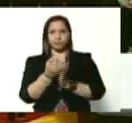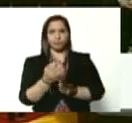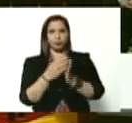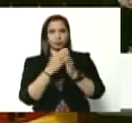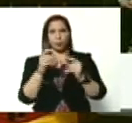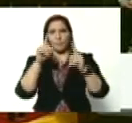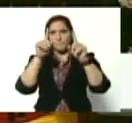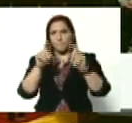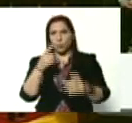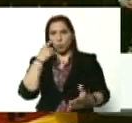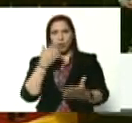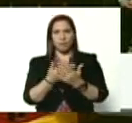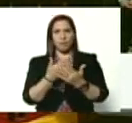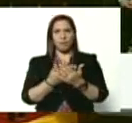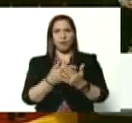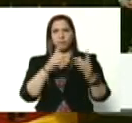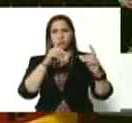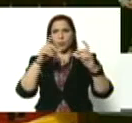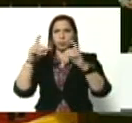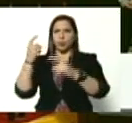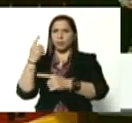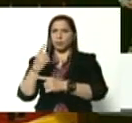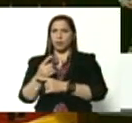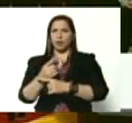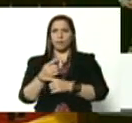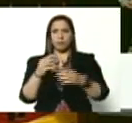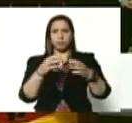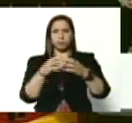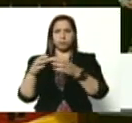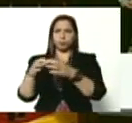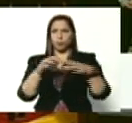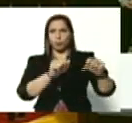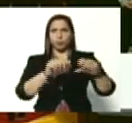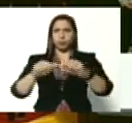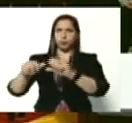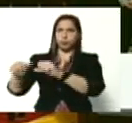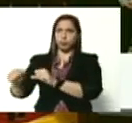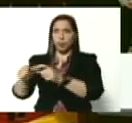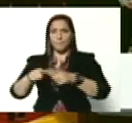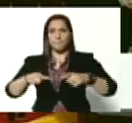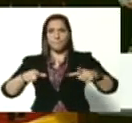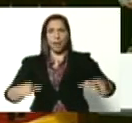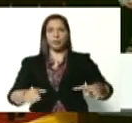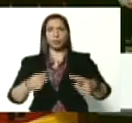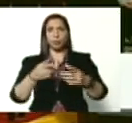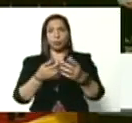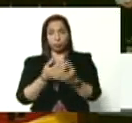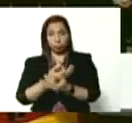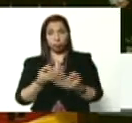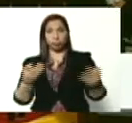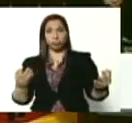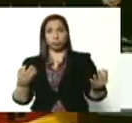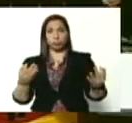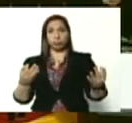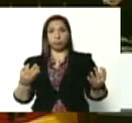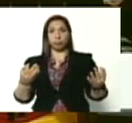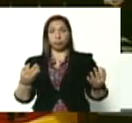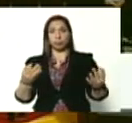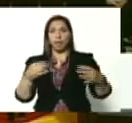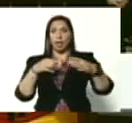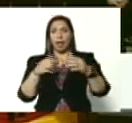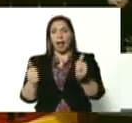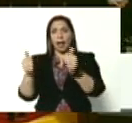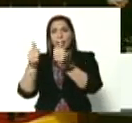toda prueba su retrato debe ocupar un espacio digno en nuestro palacio federal a la esperar legislativo al lado de